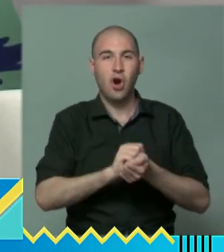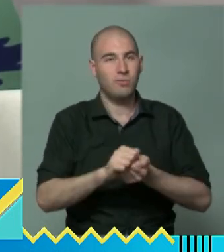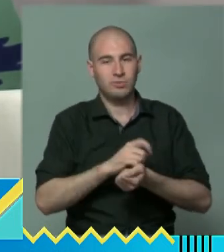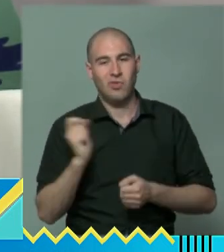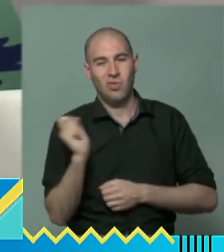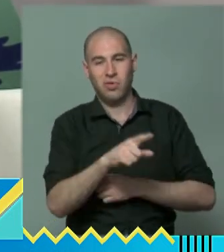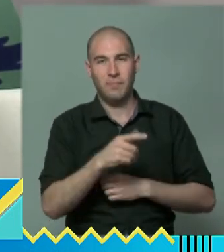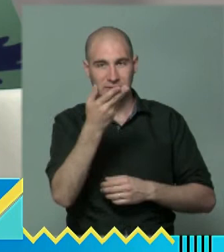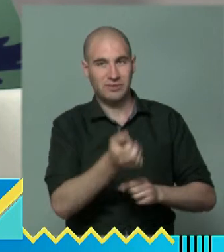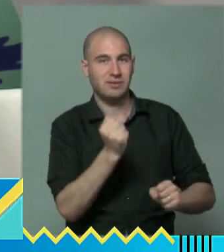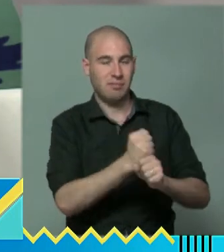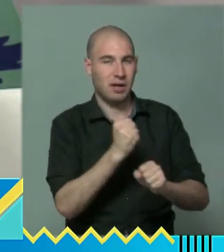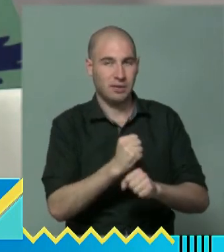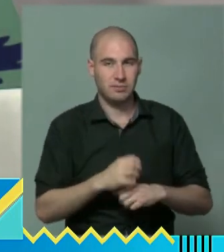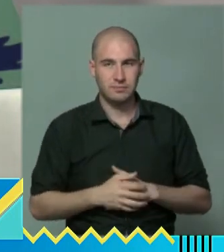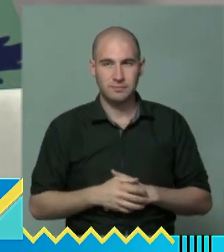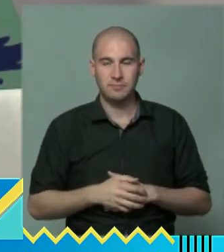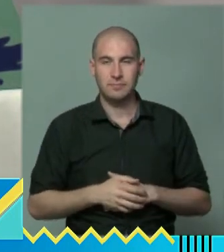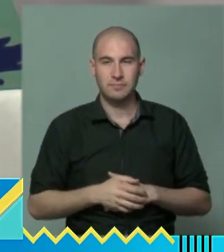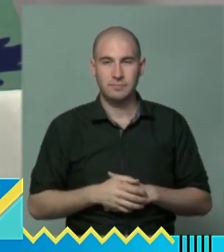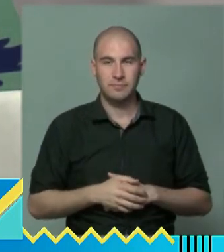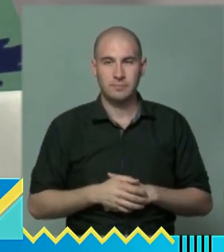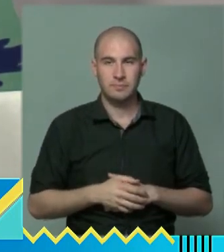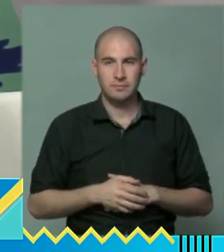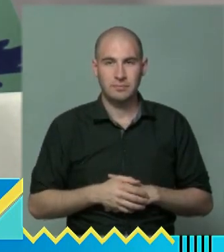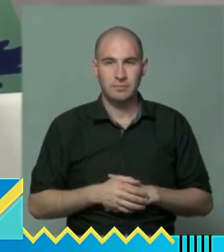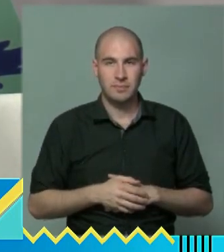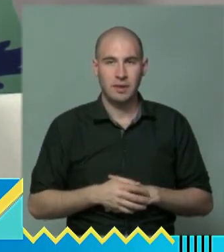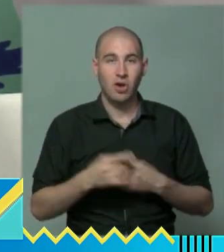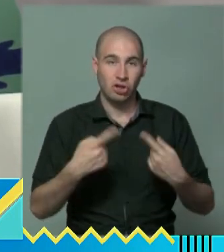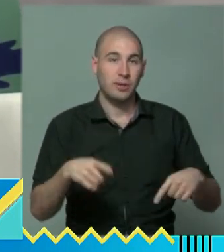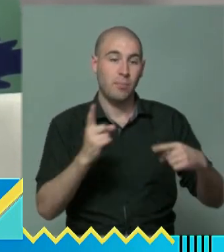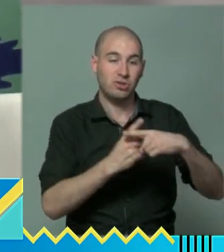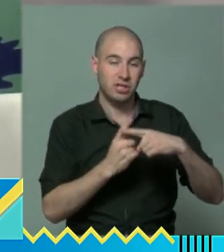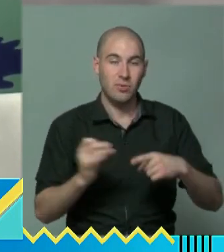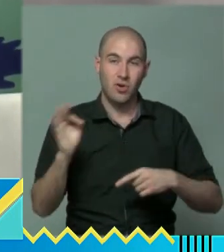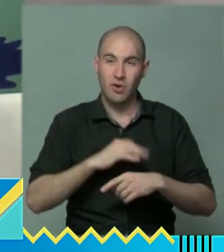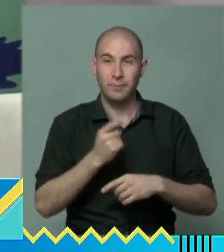corrupción en el empleado. O sea, puede ser algo positivo